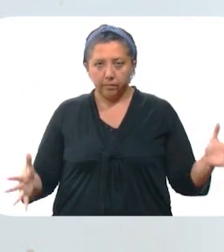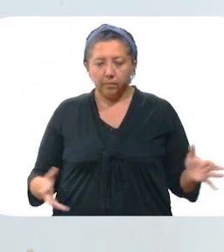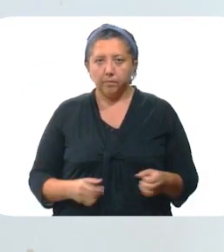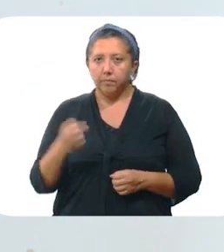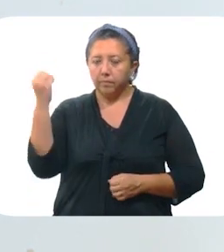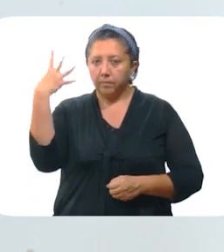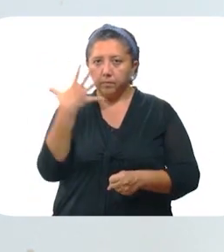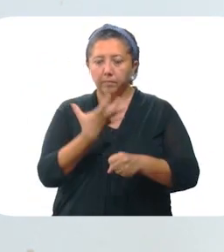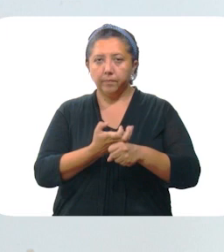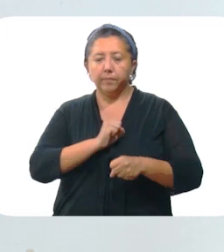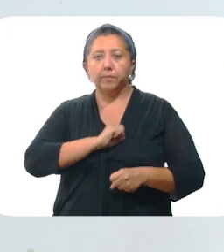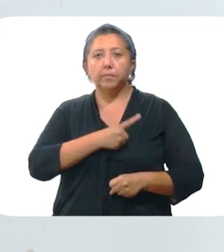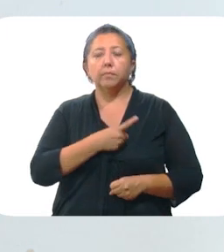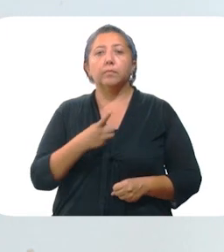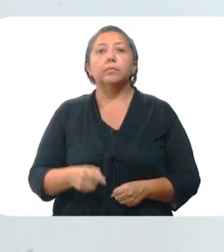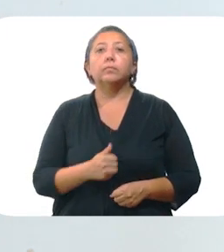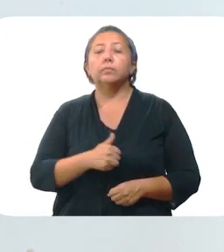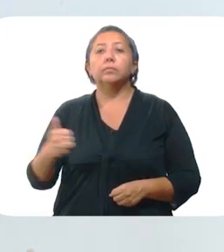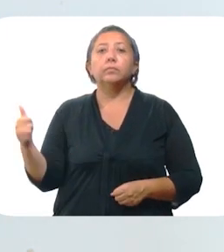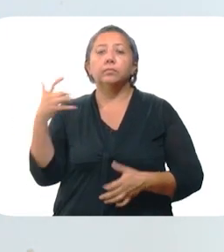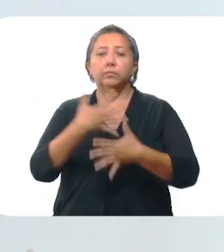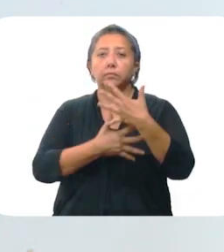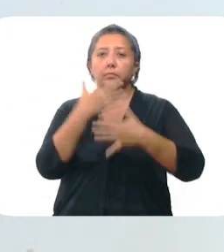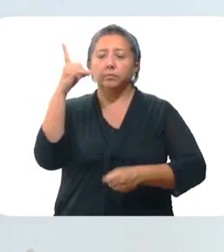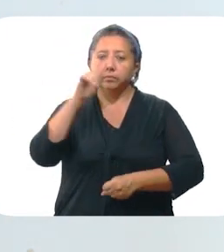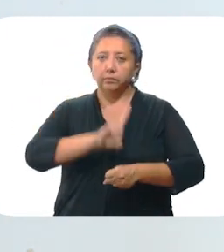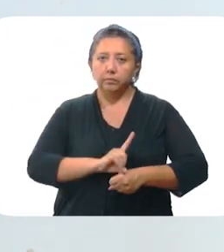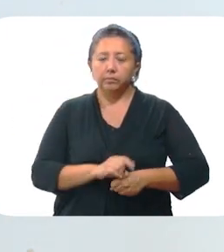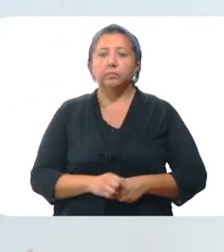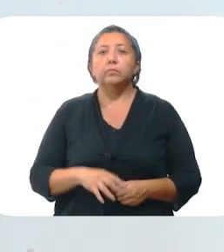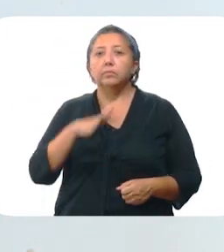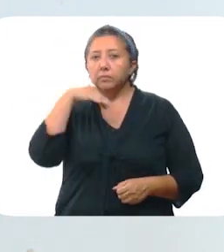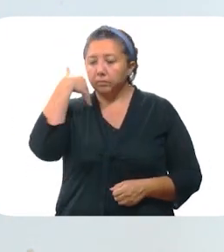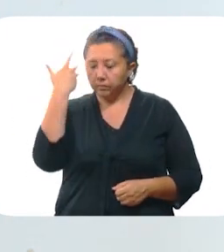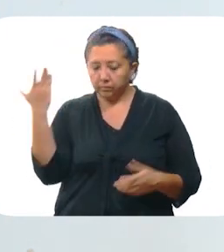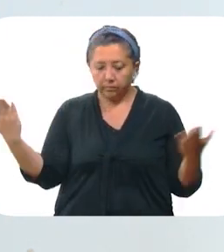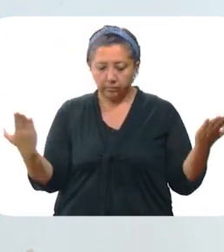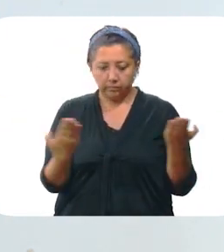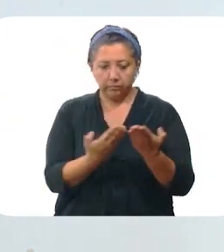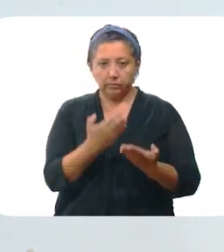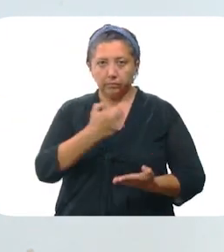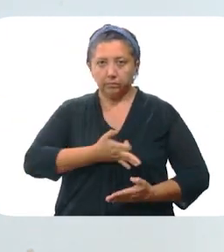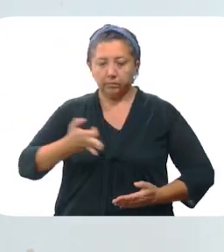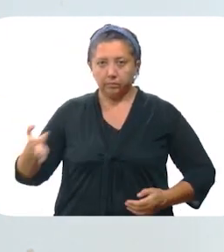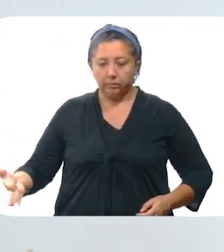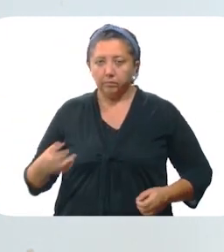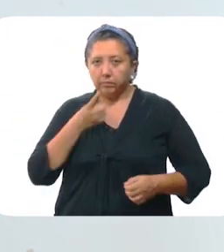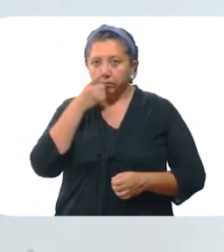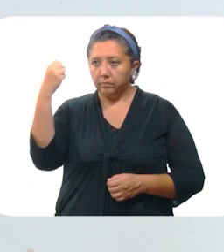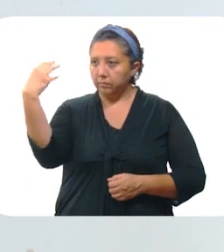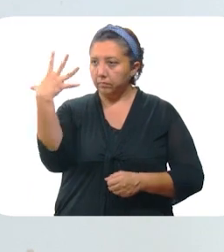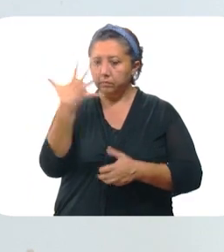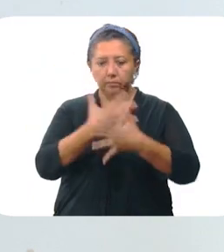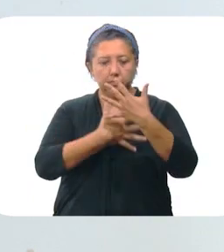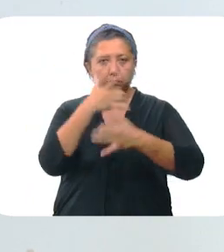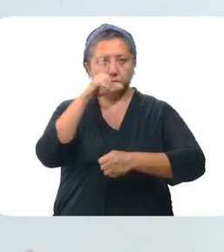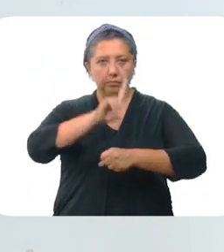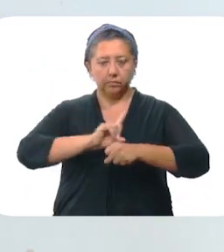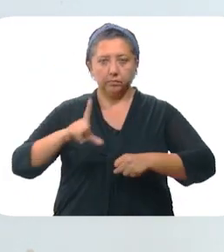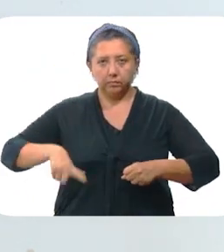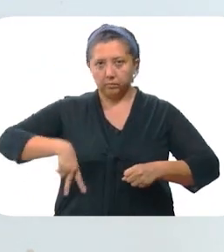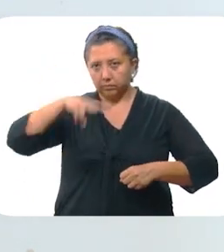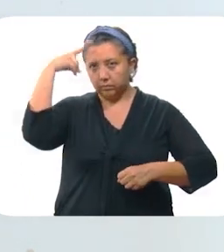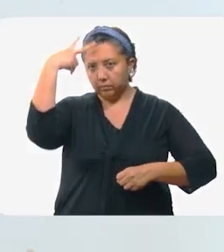el semáforo estatal de salud se va a dar a conocer cada 15 días con la finalidad de homologar fechas de presentación con el semáforo quincenal